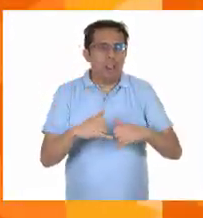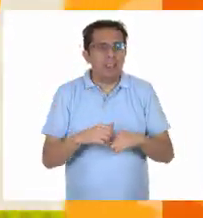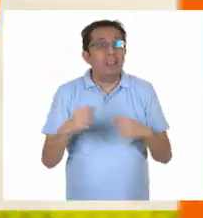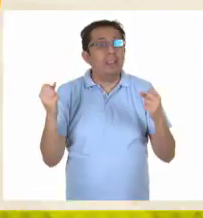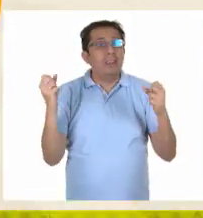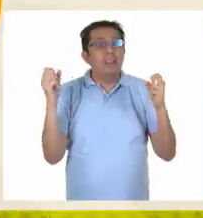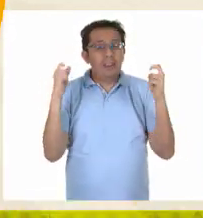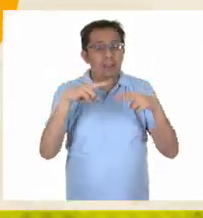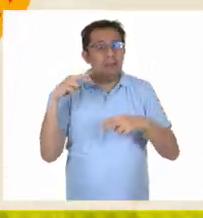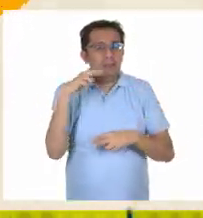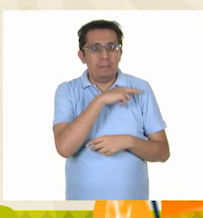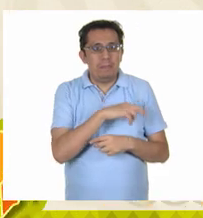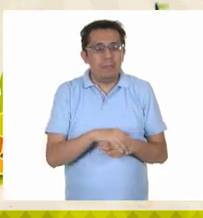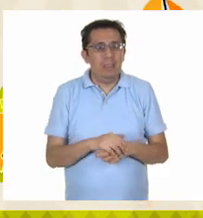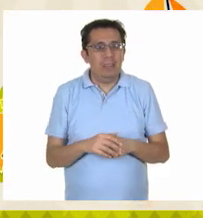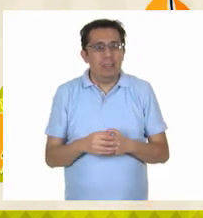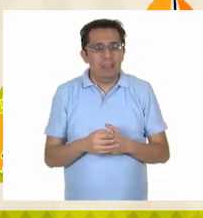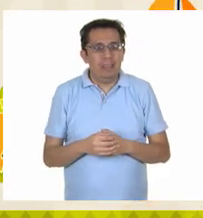próxima!